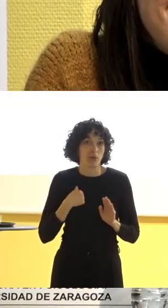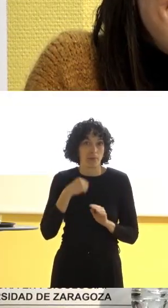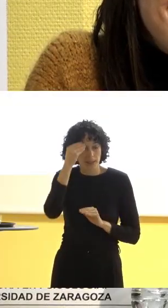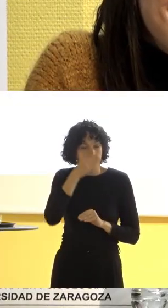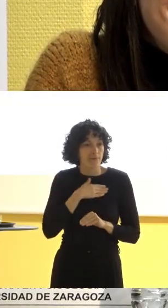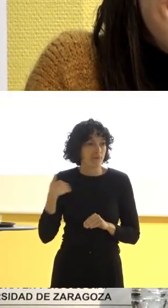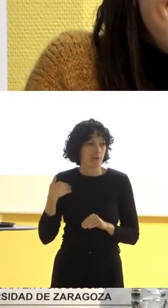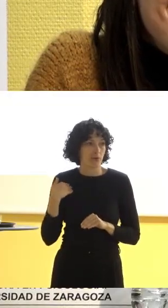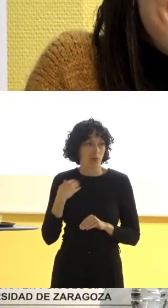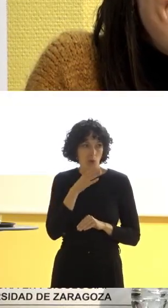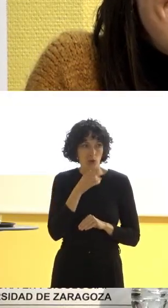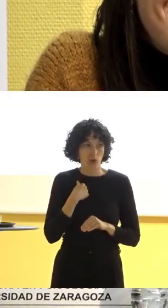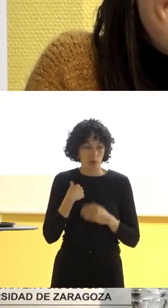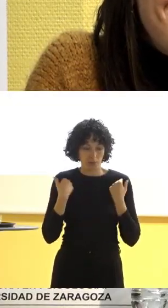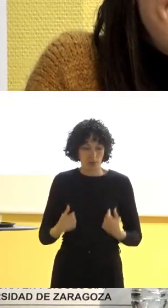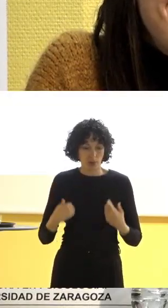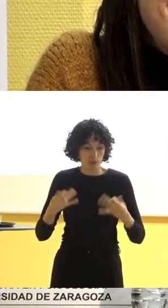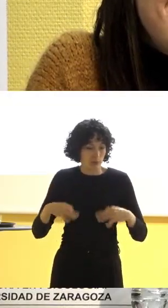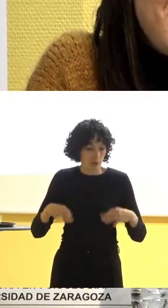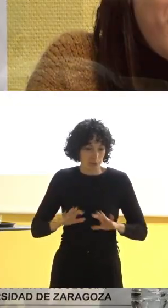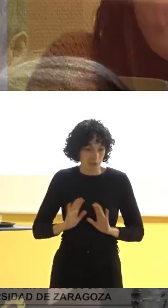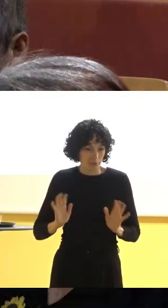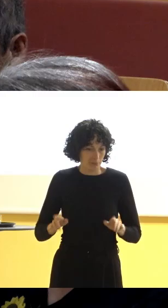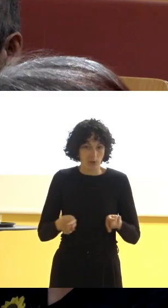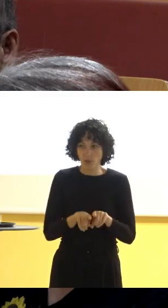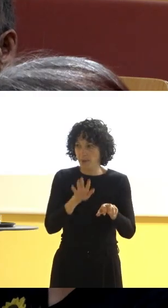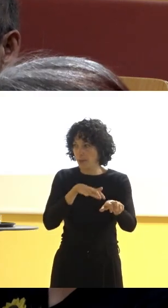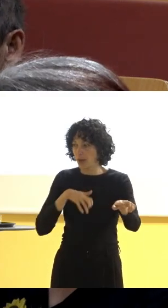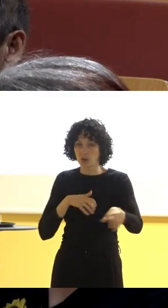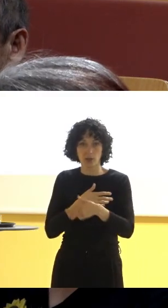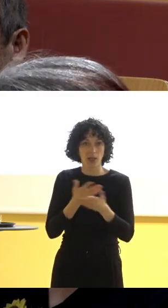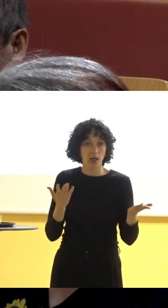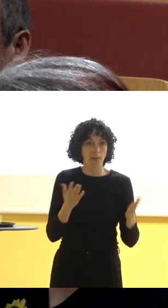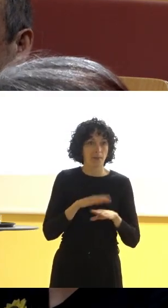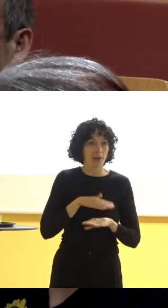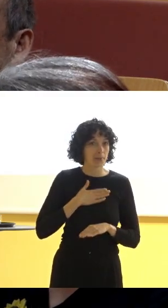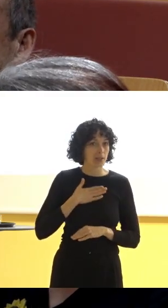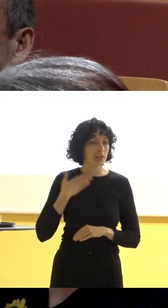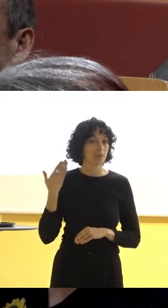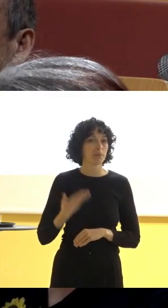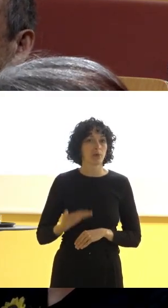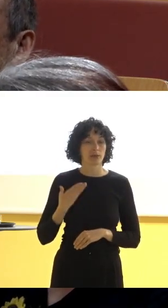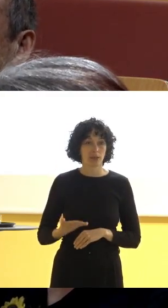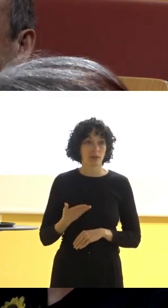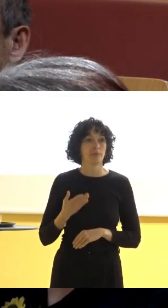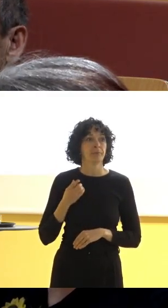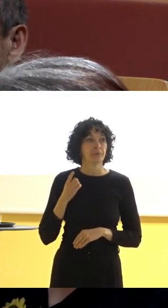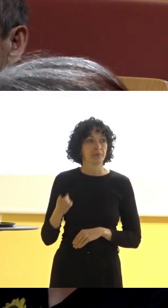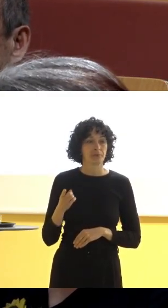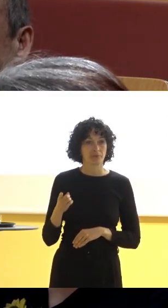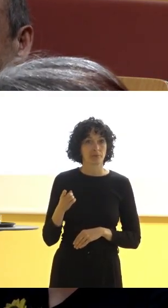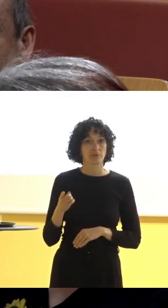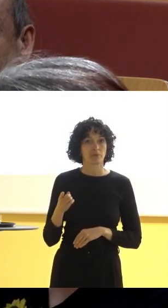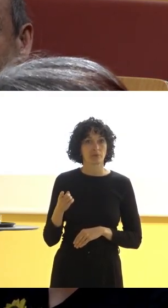una ciudadana normal, sencilla, corriente, como la mayoría, y a mí me parece súper importante que podamos